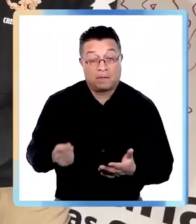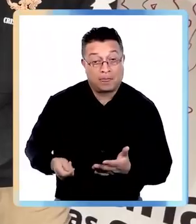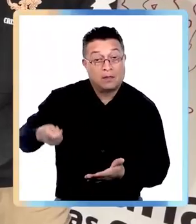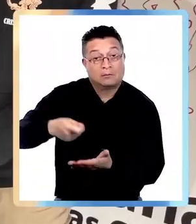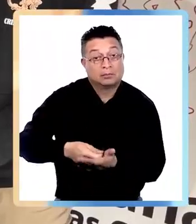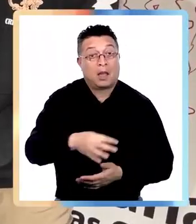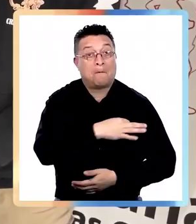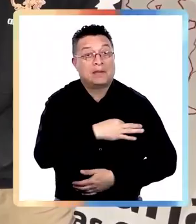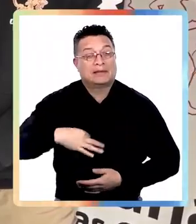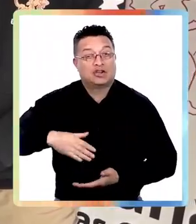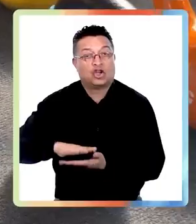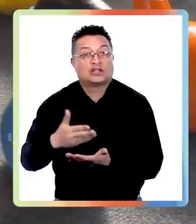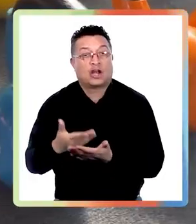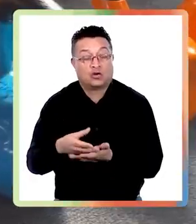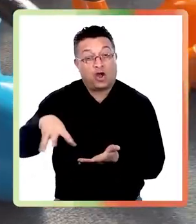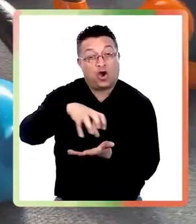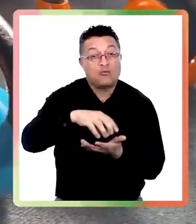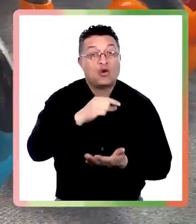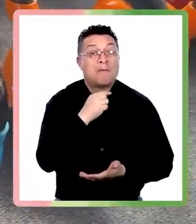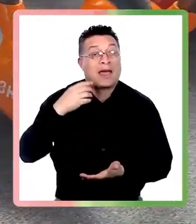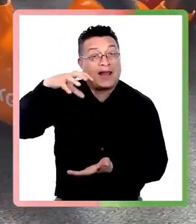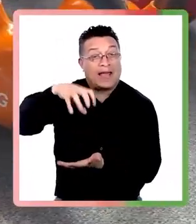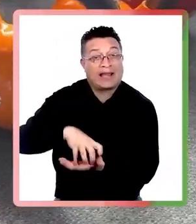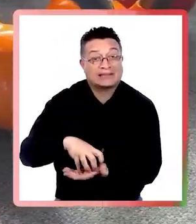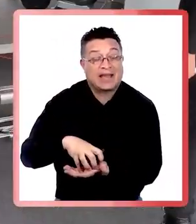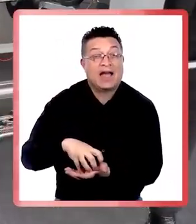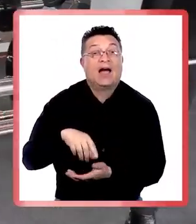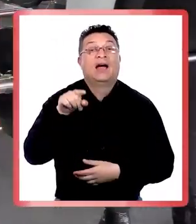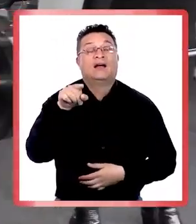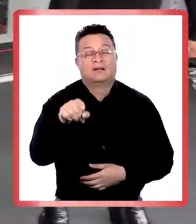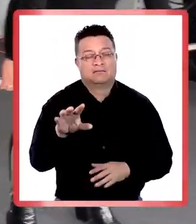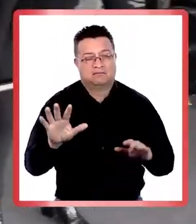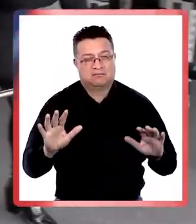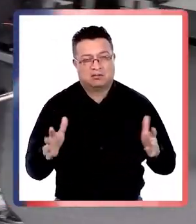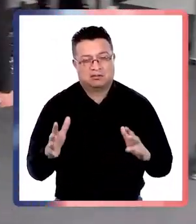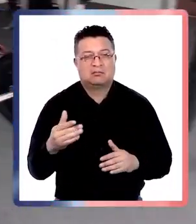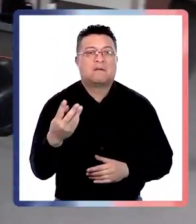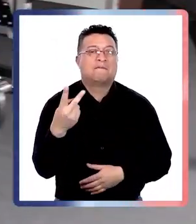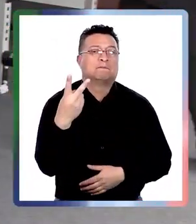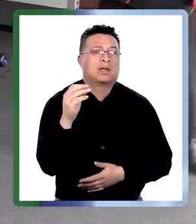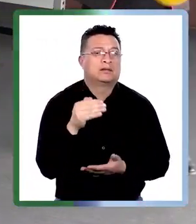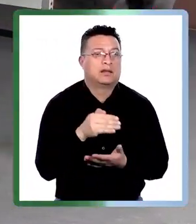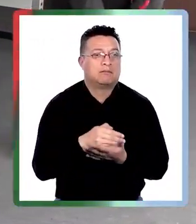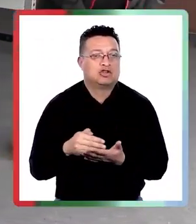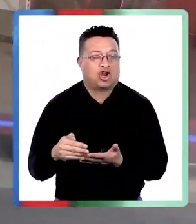la comuna de Padre Las Casas fue cercana a los 20 millones de pesos.